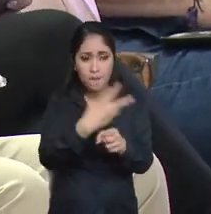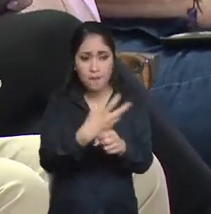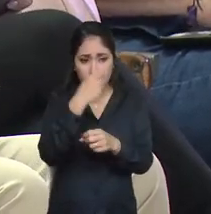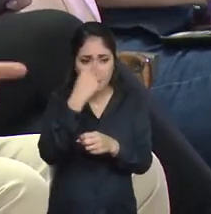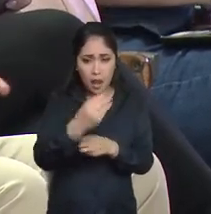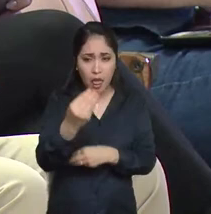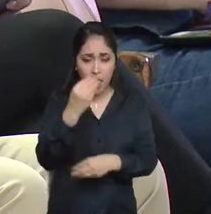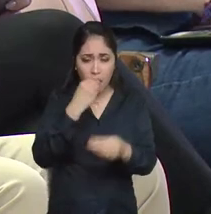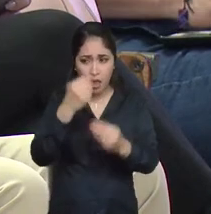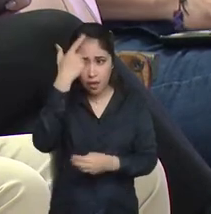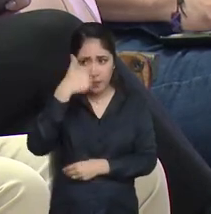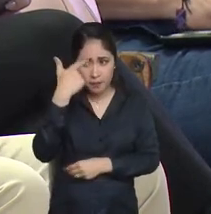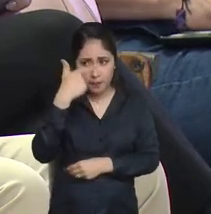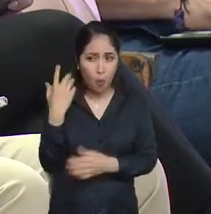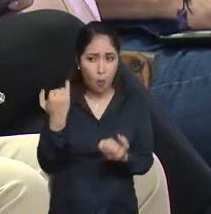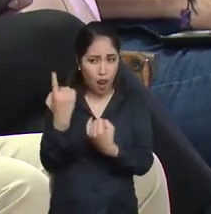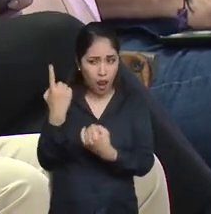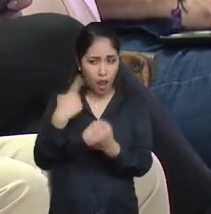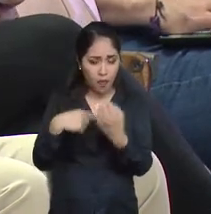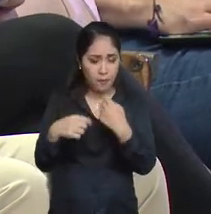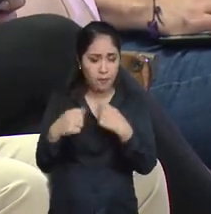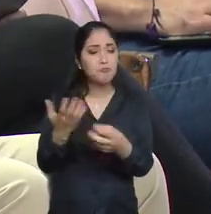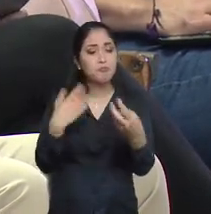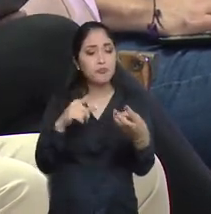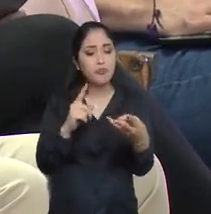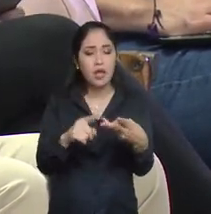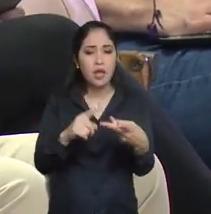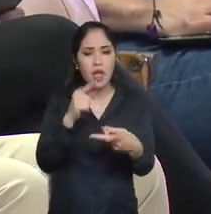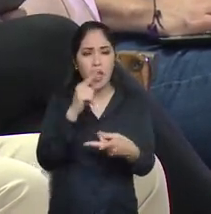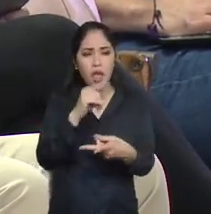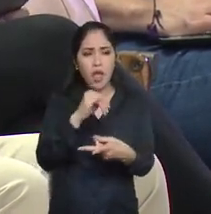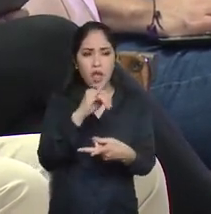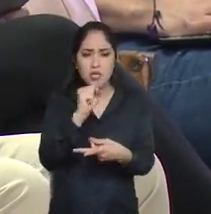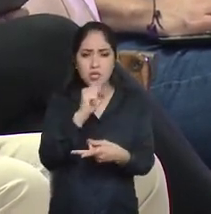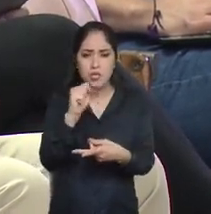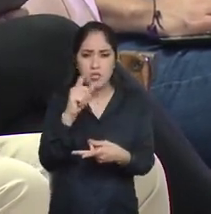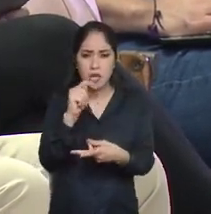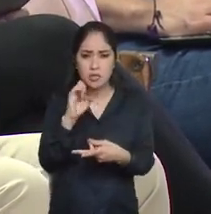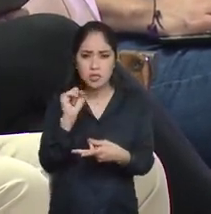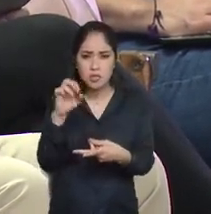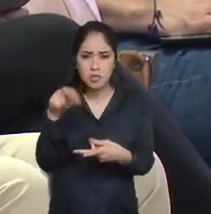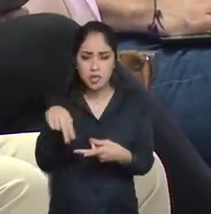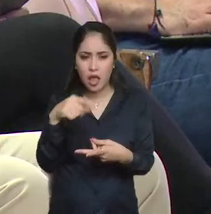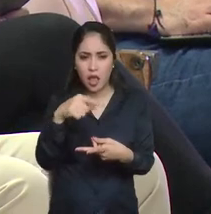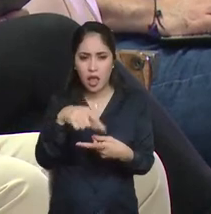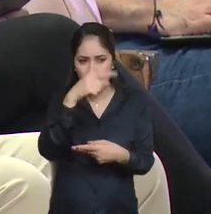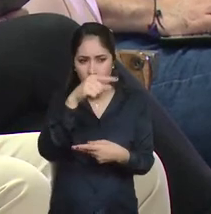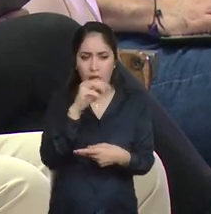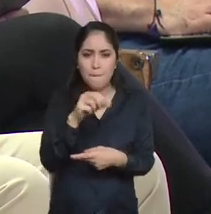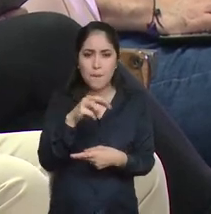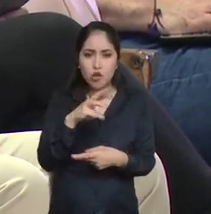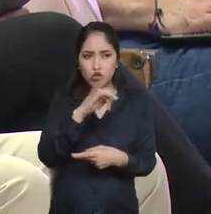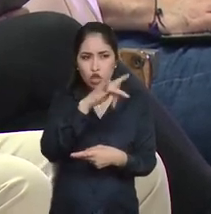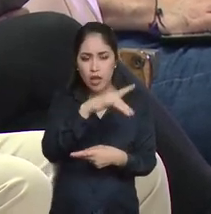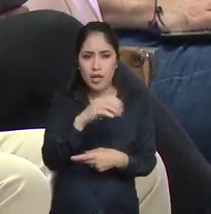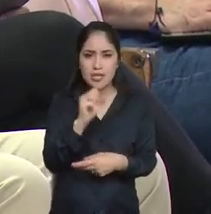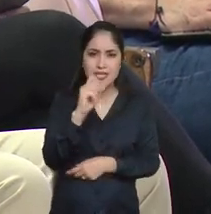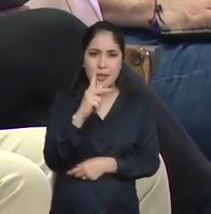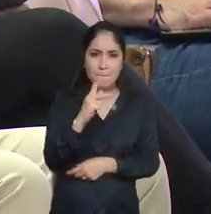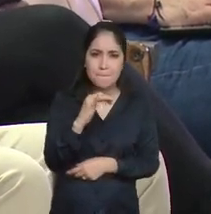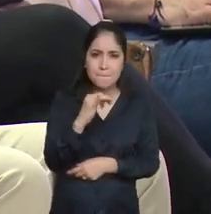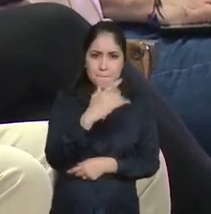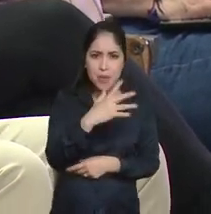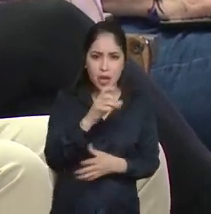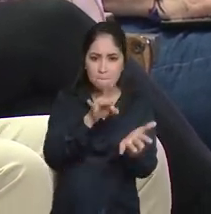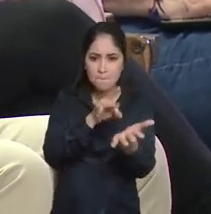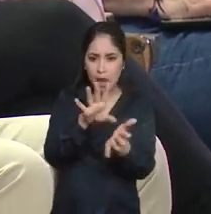mencionaba al exdirector del Istecina, Teodosio, que recientemente también fue de los despedidos de CEPIC. Primero, pues como ya lo dijo,